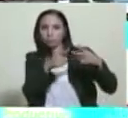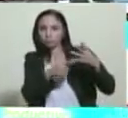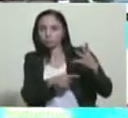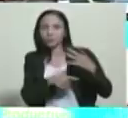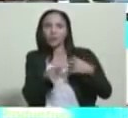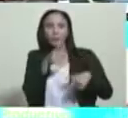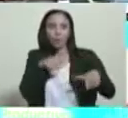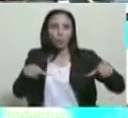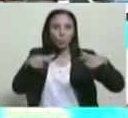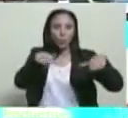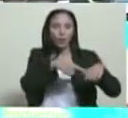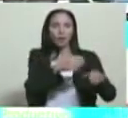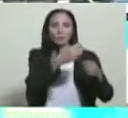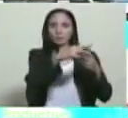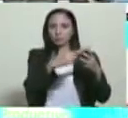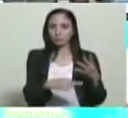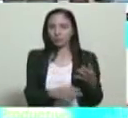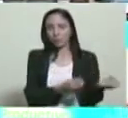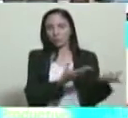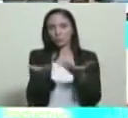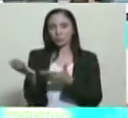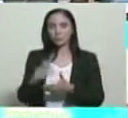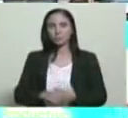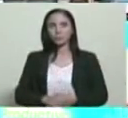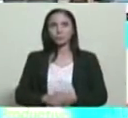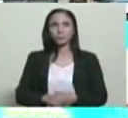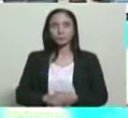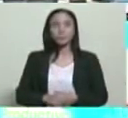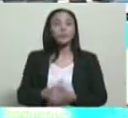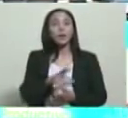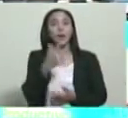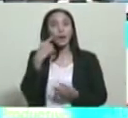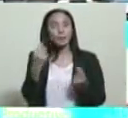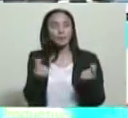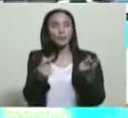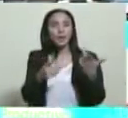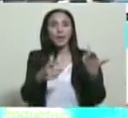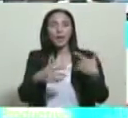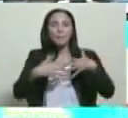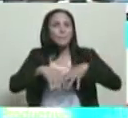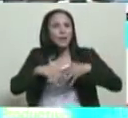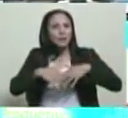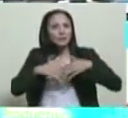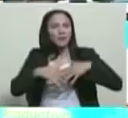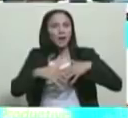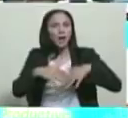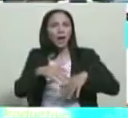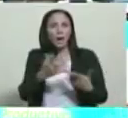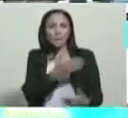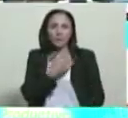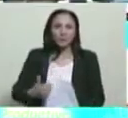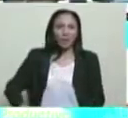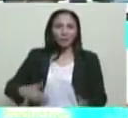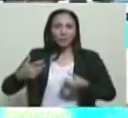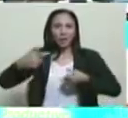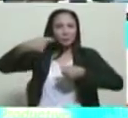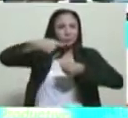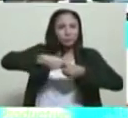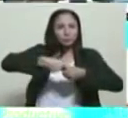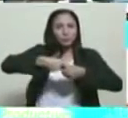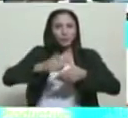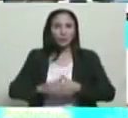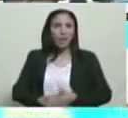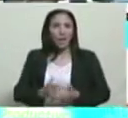que garantizarle la materia prima. Atención, presidenta de Pequivén. Esto es una orden de fiel cumplimiento. No acepto su